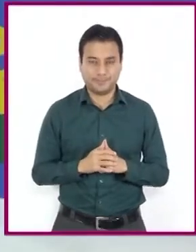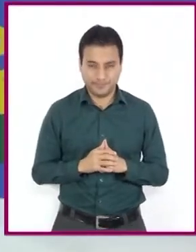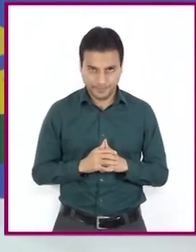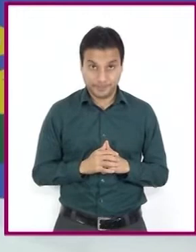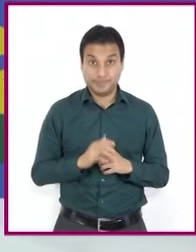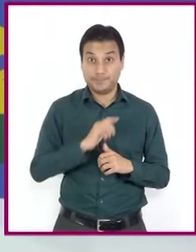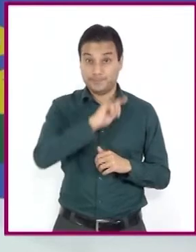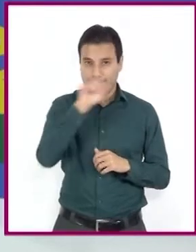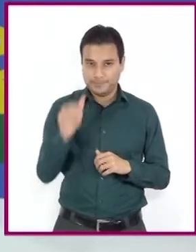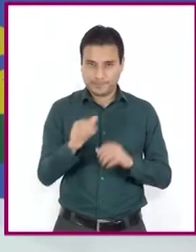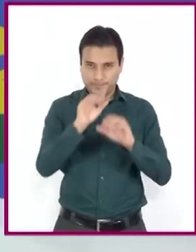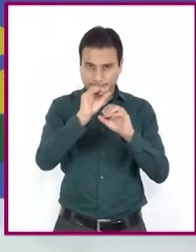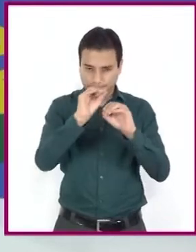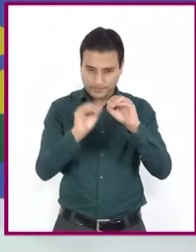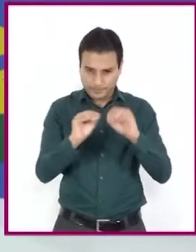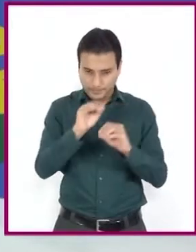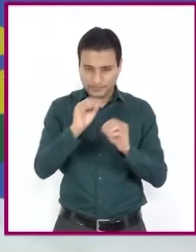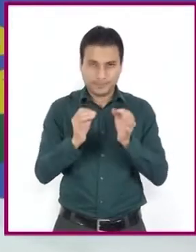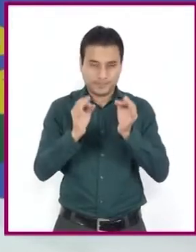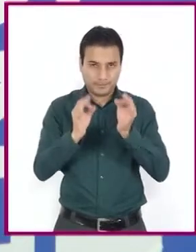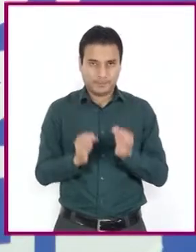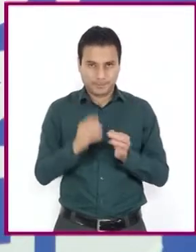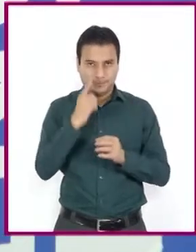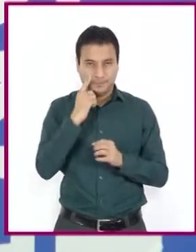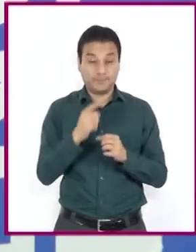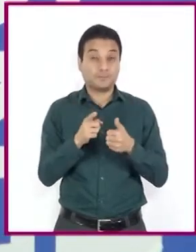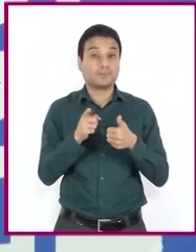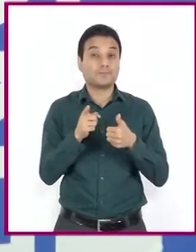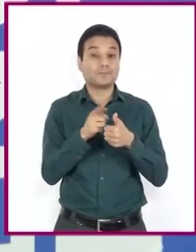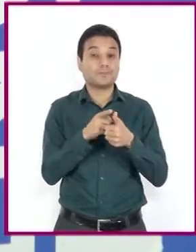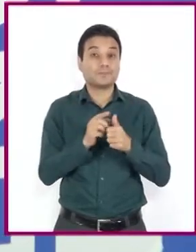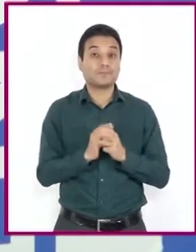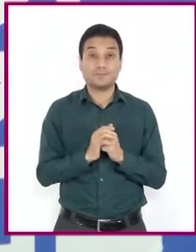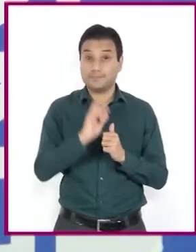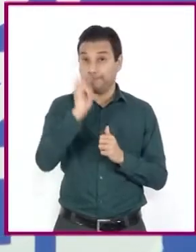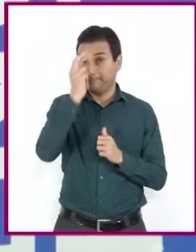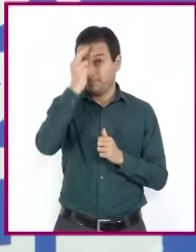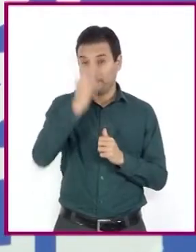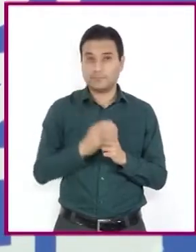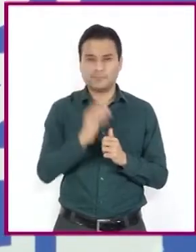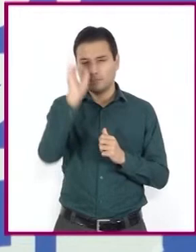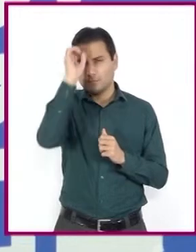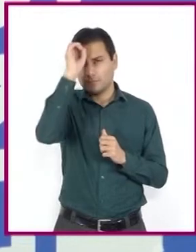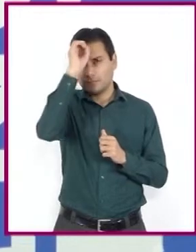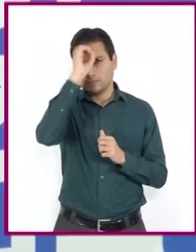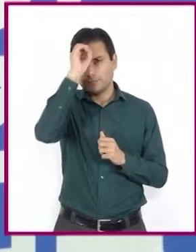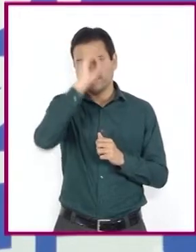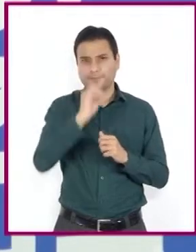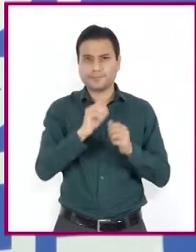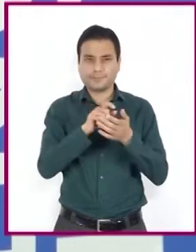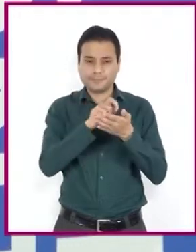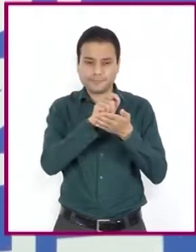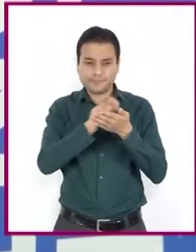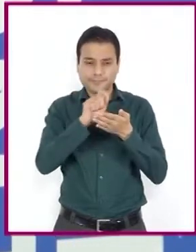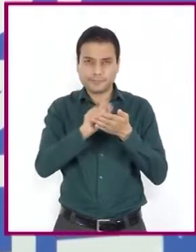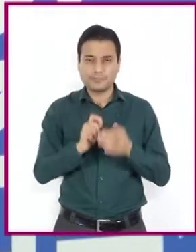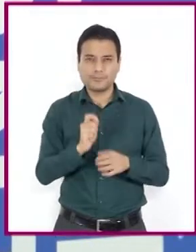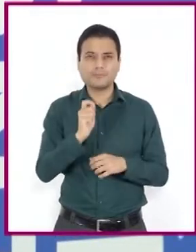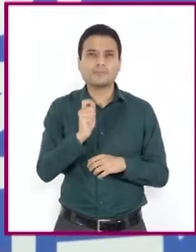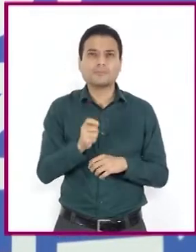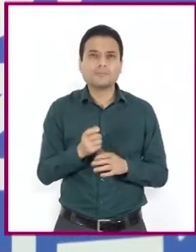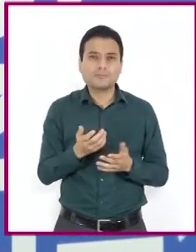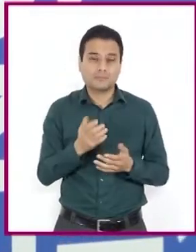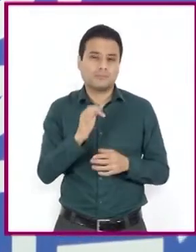con algunas pistas. Primero, recordaremos que un ensayo es un texto escrito, su extensión